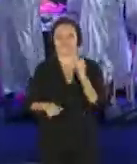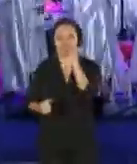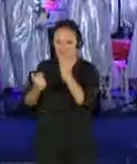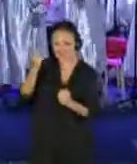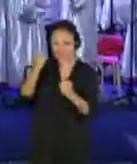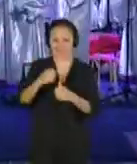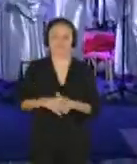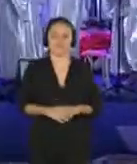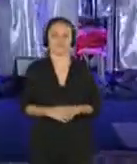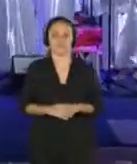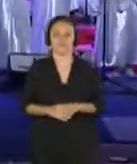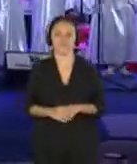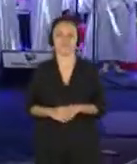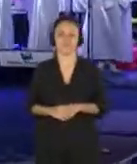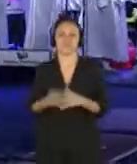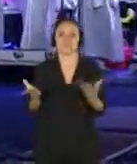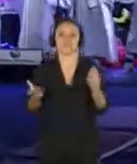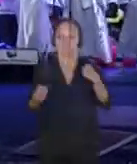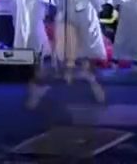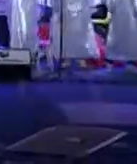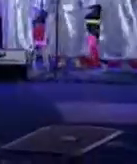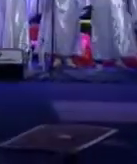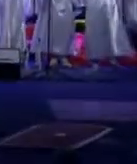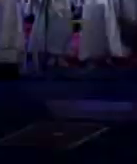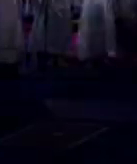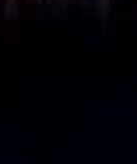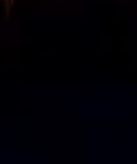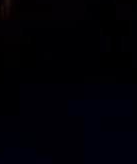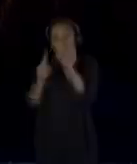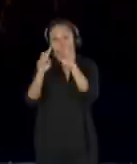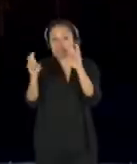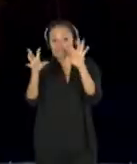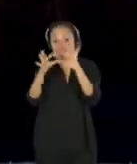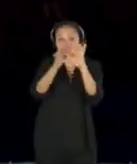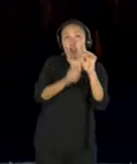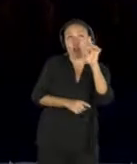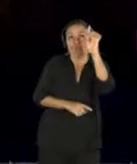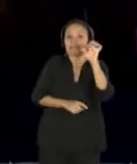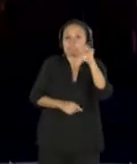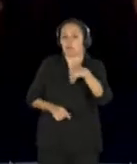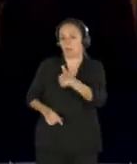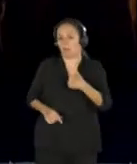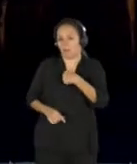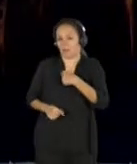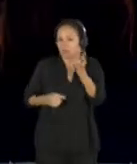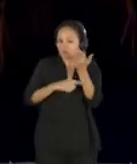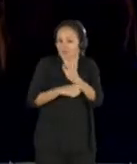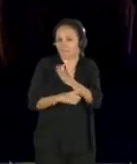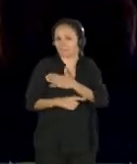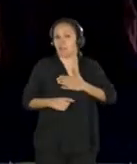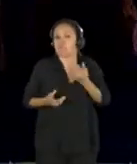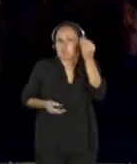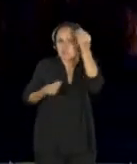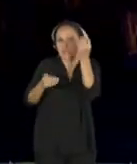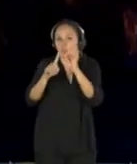Dios. ¡Ay! La canción de Dios, podría ser, ¿no? Bueno, ese es el papel que han querido representar, yo creo que en búsqueda